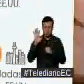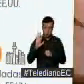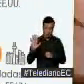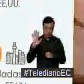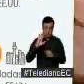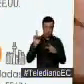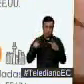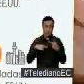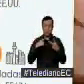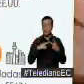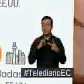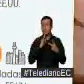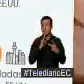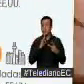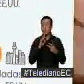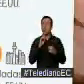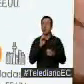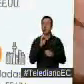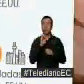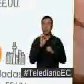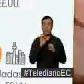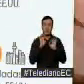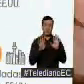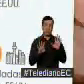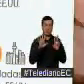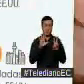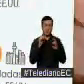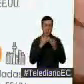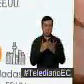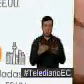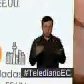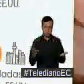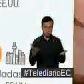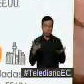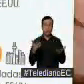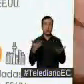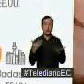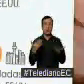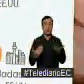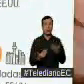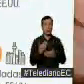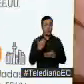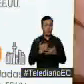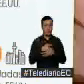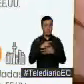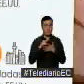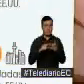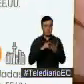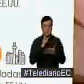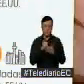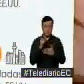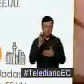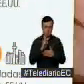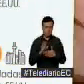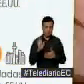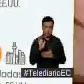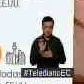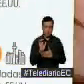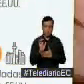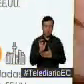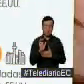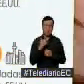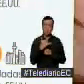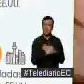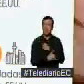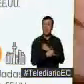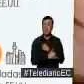Se exportan más de 970 productos, lo cual nos dice que es un mercado relativamente diversificado para el Ecuador, que por ejemplo no lo es